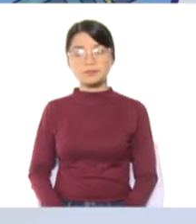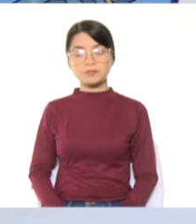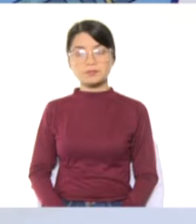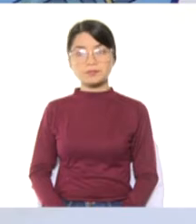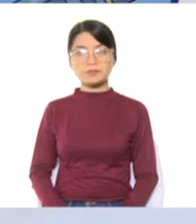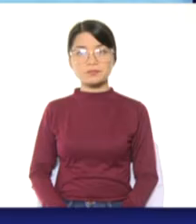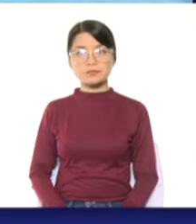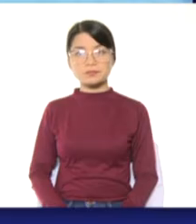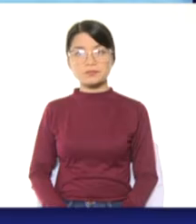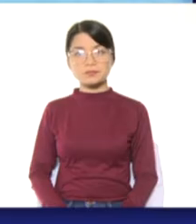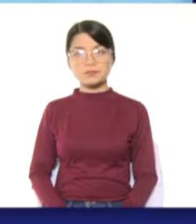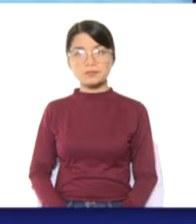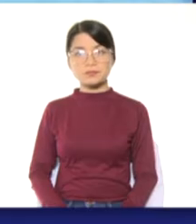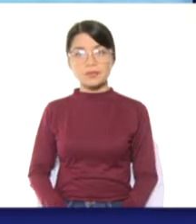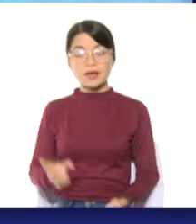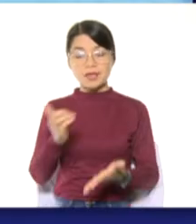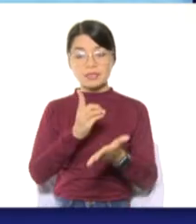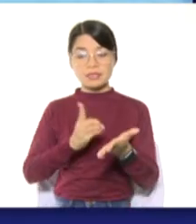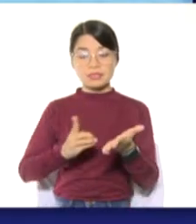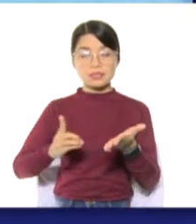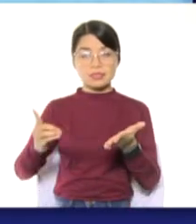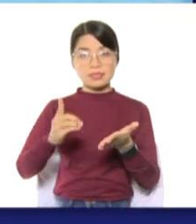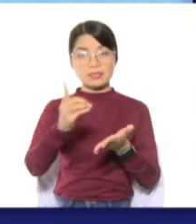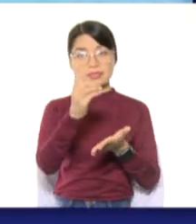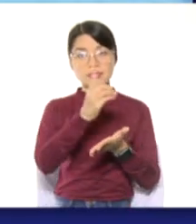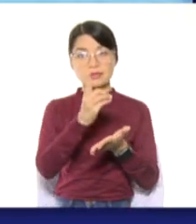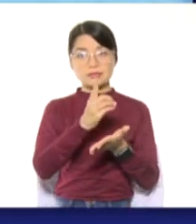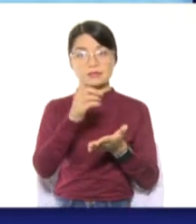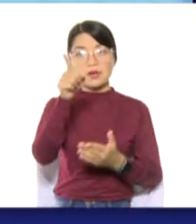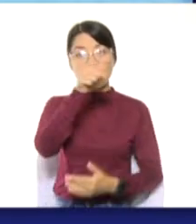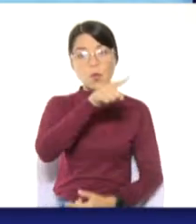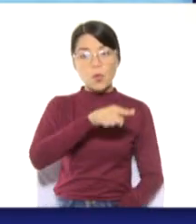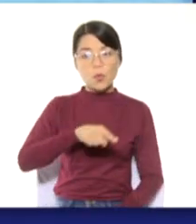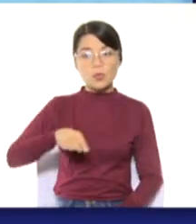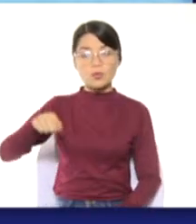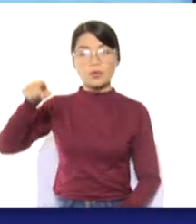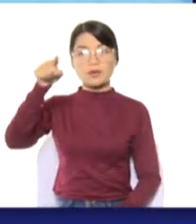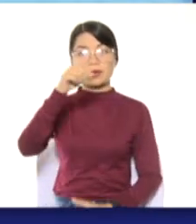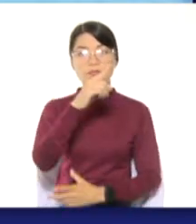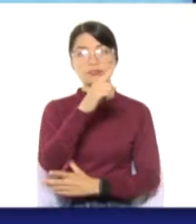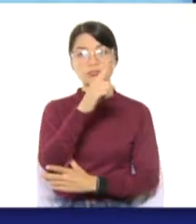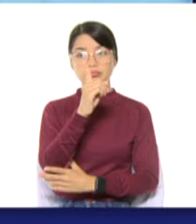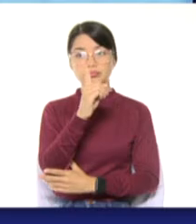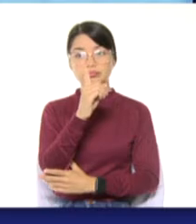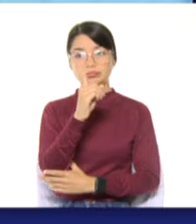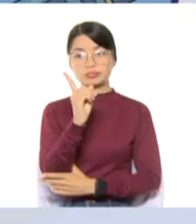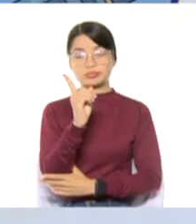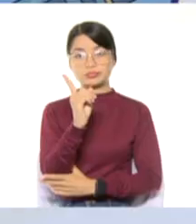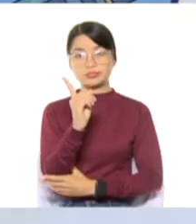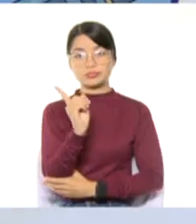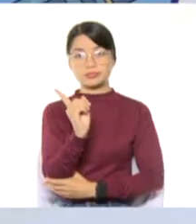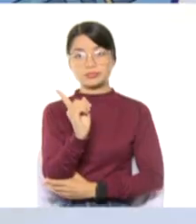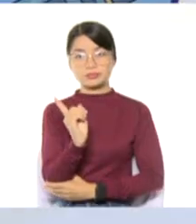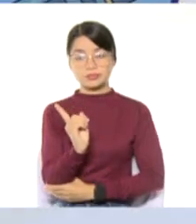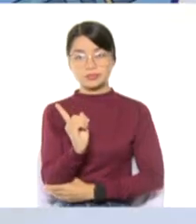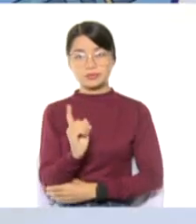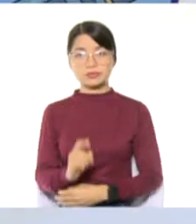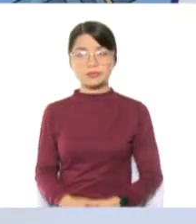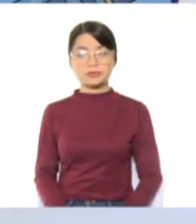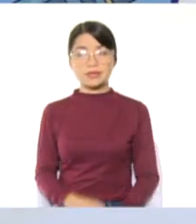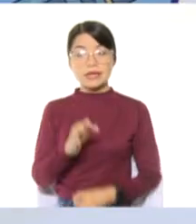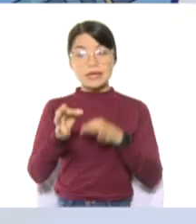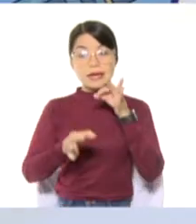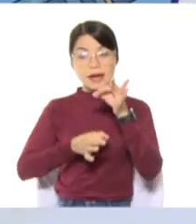Vamos a diseñar un reloj, ¿verdad? Y vamos a explicar cómo se indica la hora utilizando past. Si quieren pueden leer la